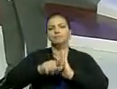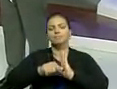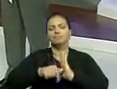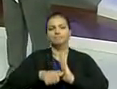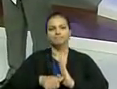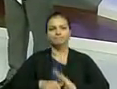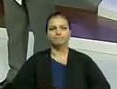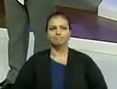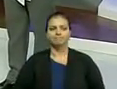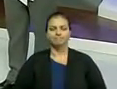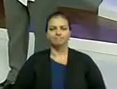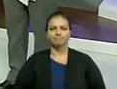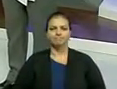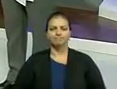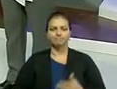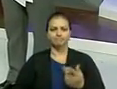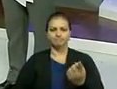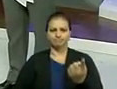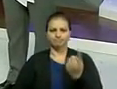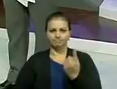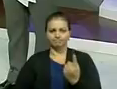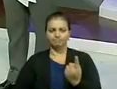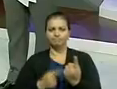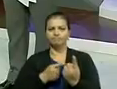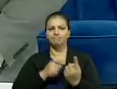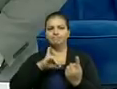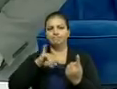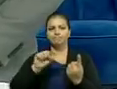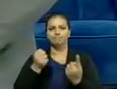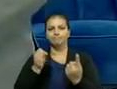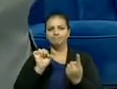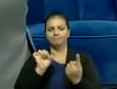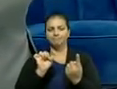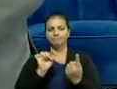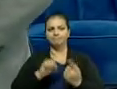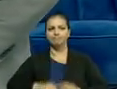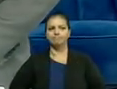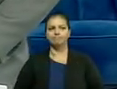8 y 39 minutos de la mañana, ya se integra don José Luis Arévalo.